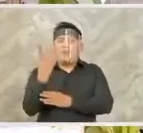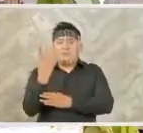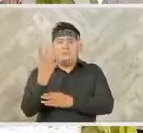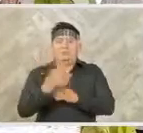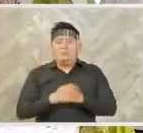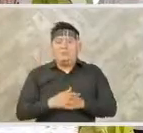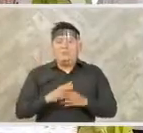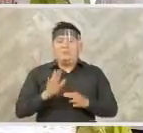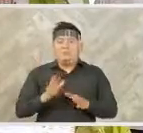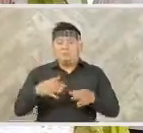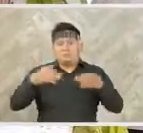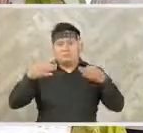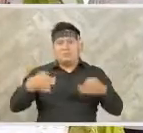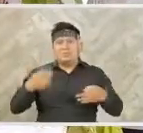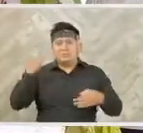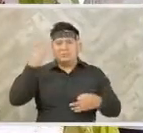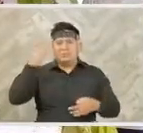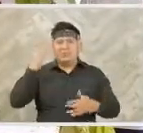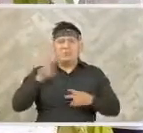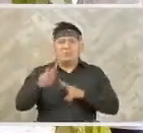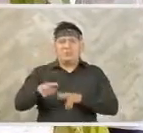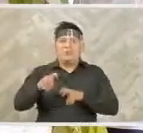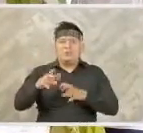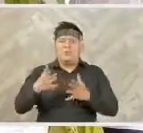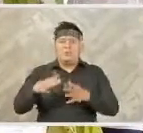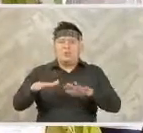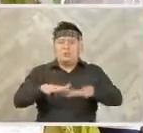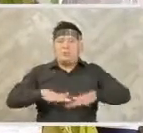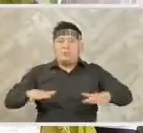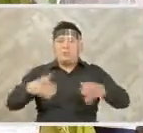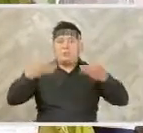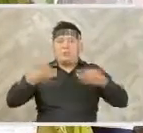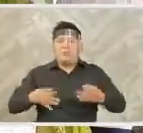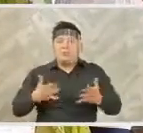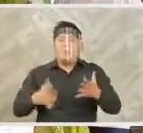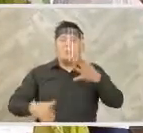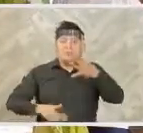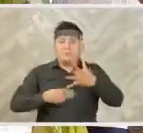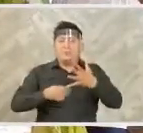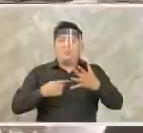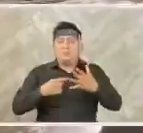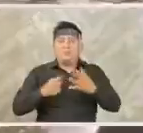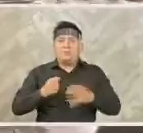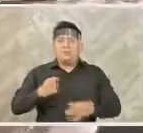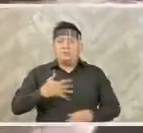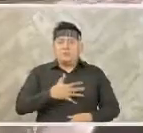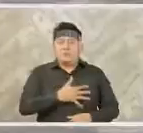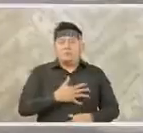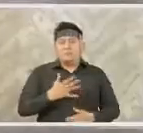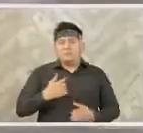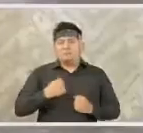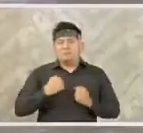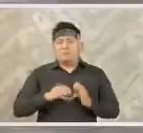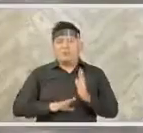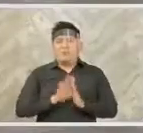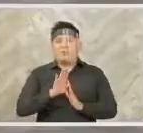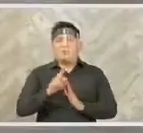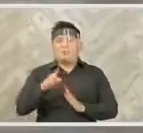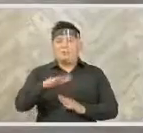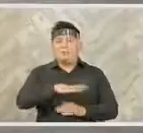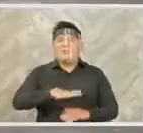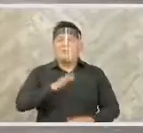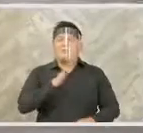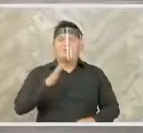certeza sobre qué debe ser el cultivo en esa zona, pero además en la caracterización del potencial de esas